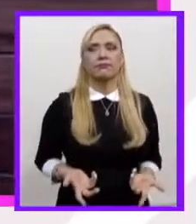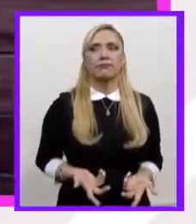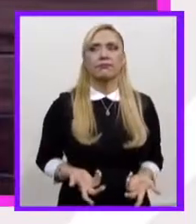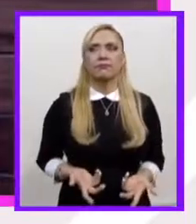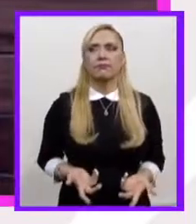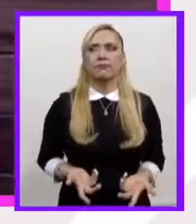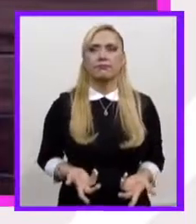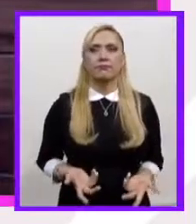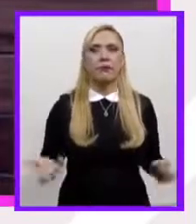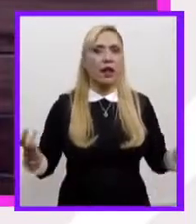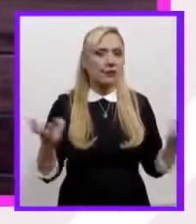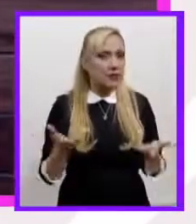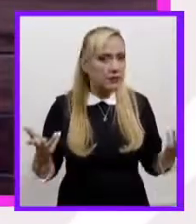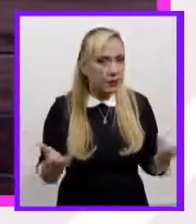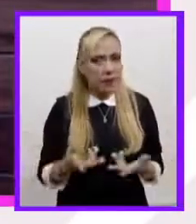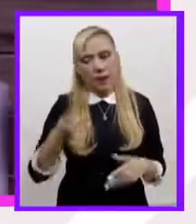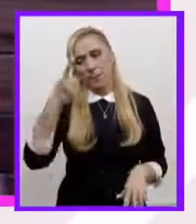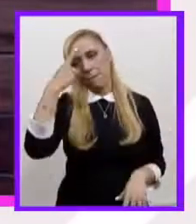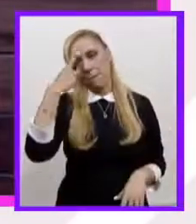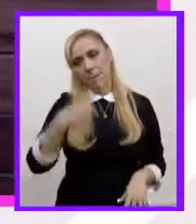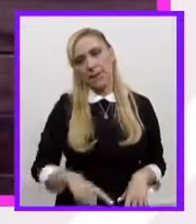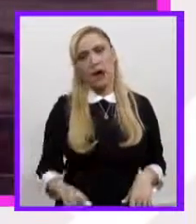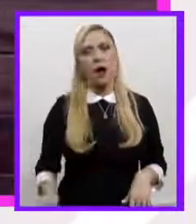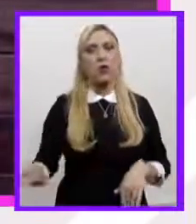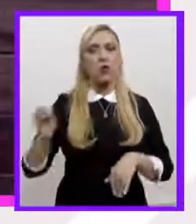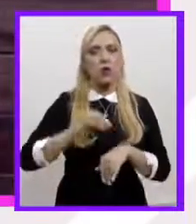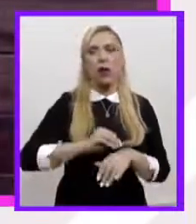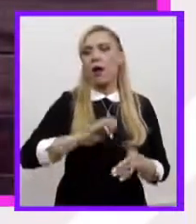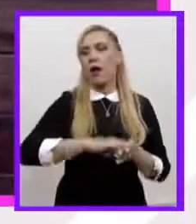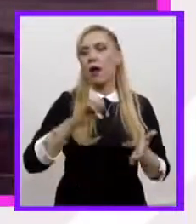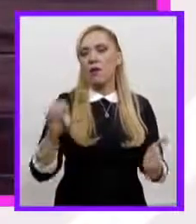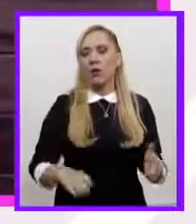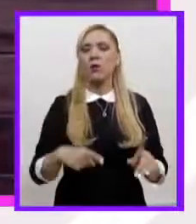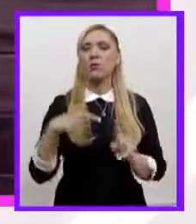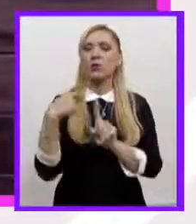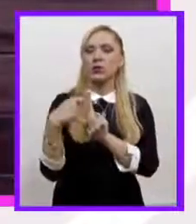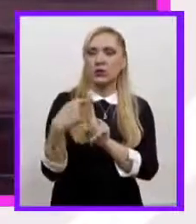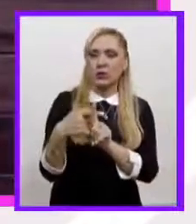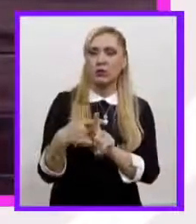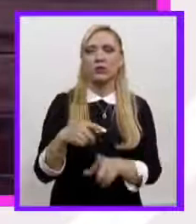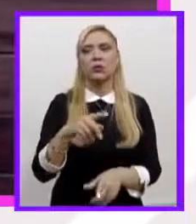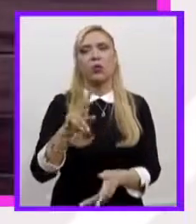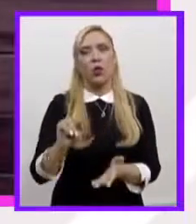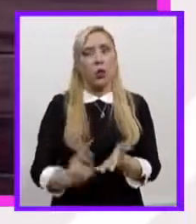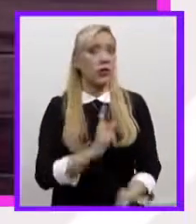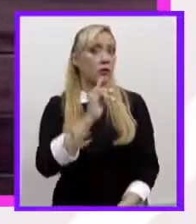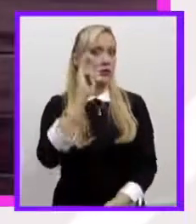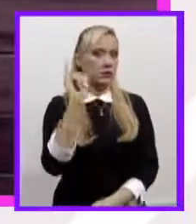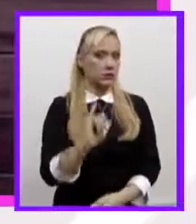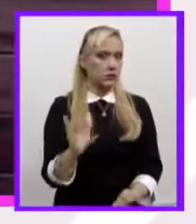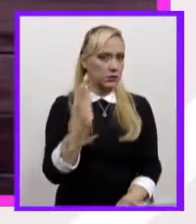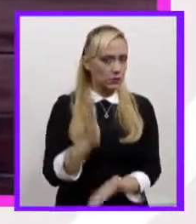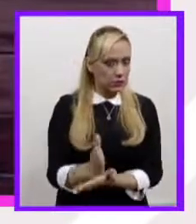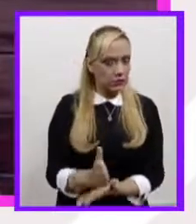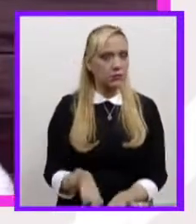algún tipo de acciones, ¿no? Para implementar, por ejemplo, medidas positivas de no repetición,